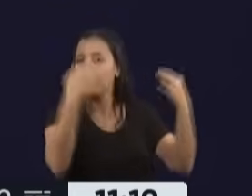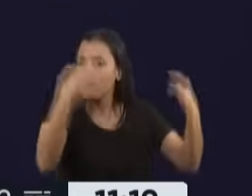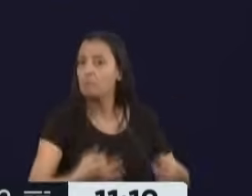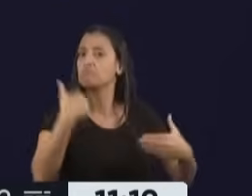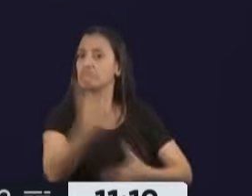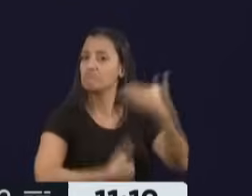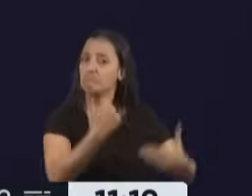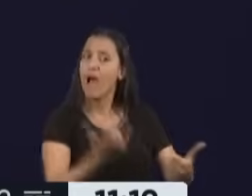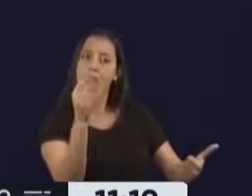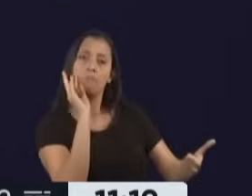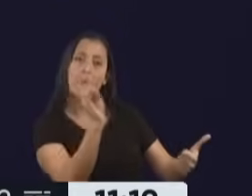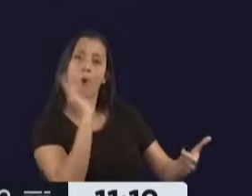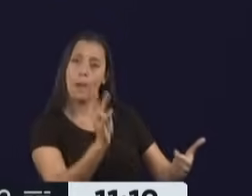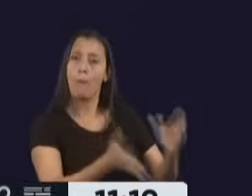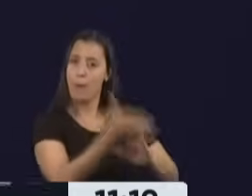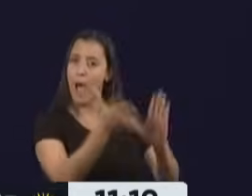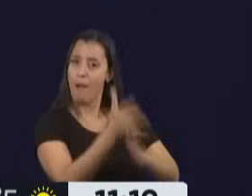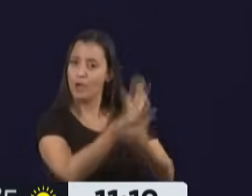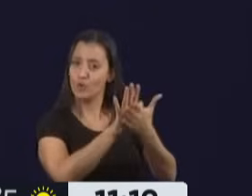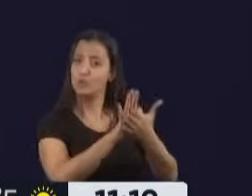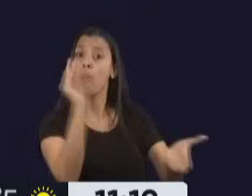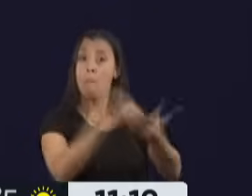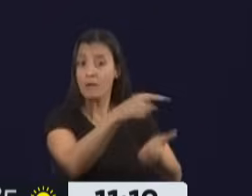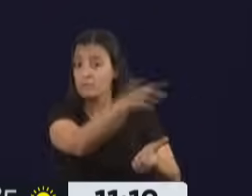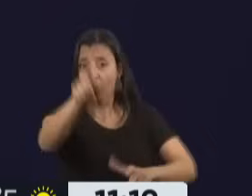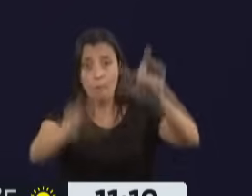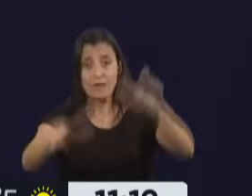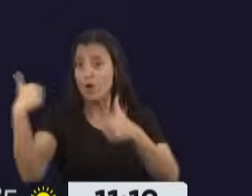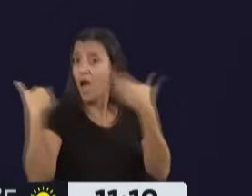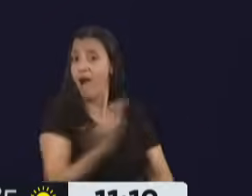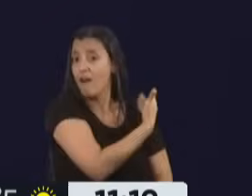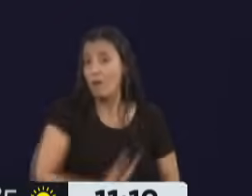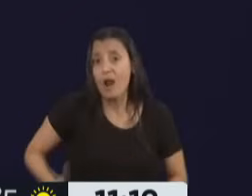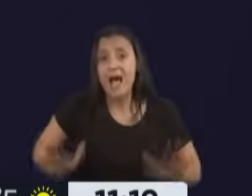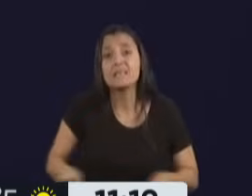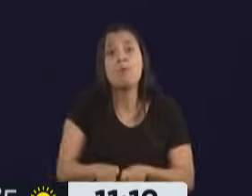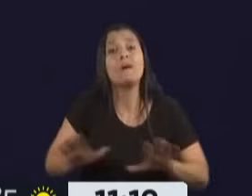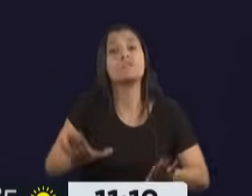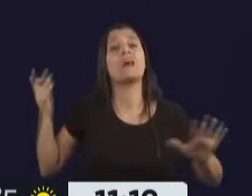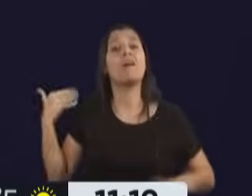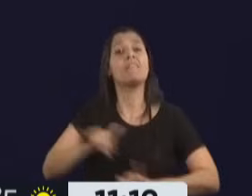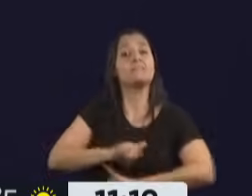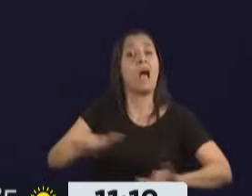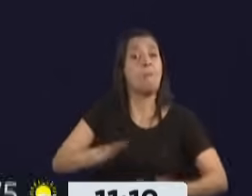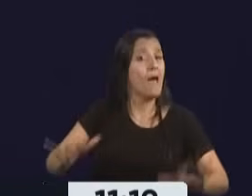visualizar, sino que además es lo que votó la gente y es lo que estamos haciendo, es lo que prometimos en campaña, ni más ni menos. Con respecto a lo de